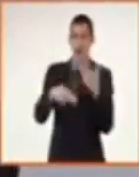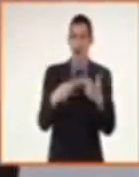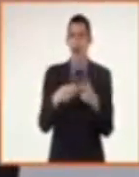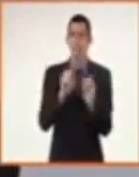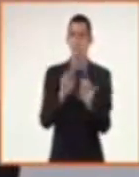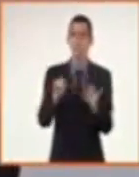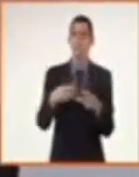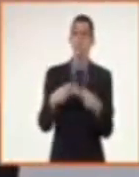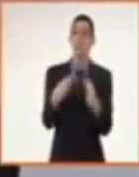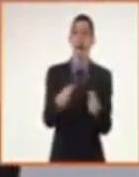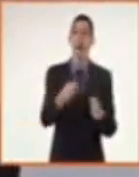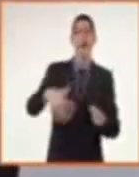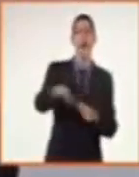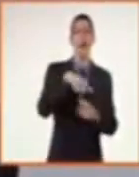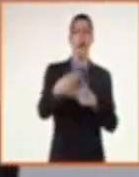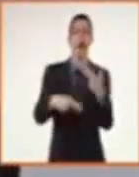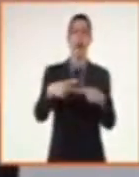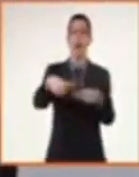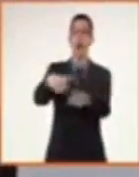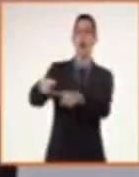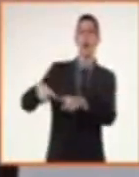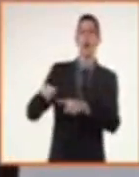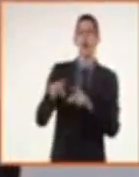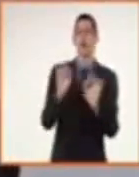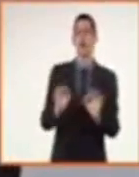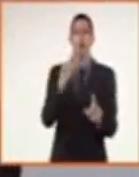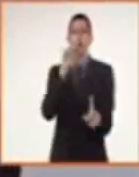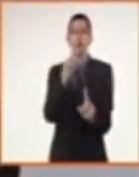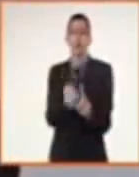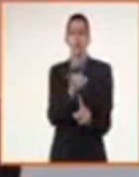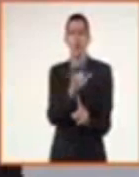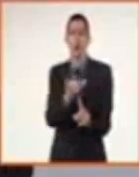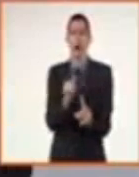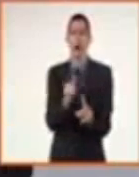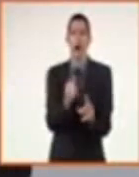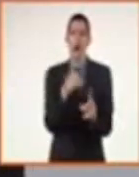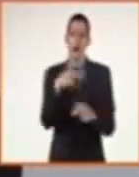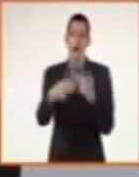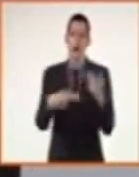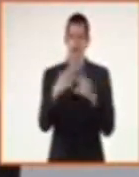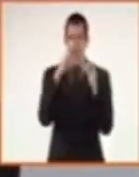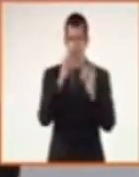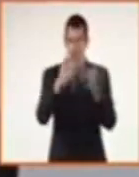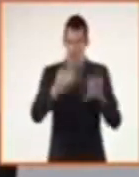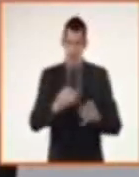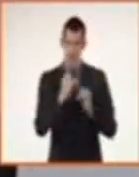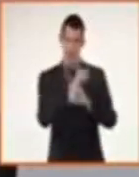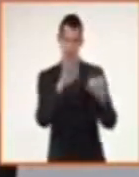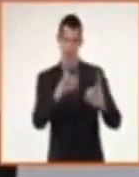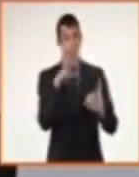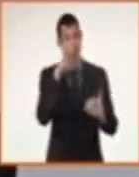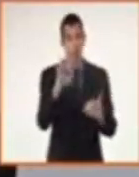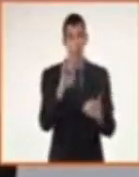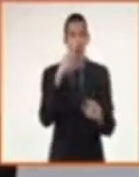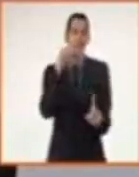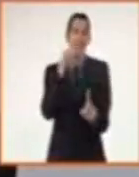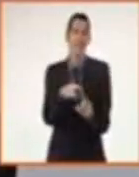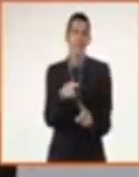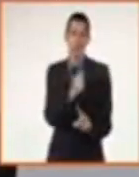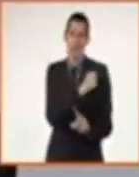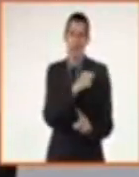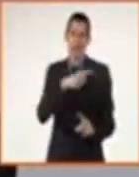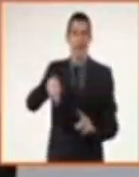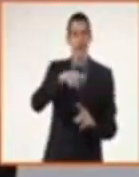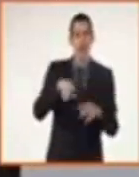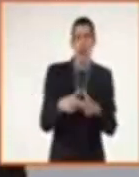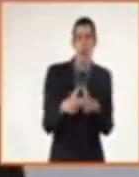que el mensaje fundamental era llamar a la abstención, a desconocer el régimen, como dicen ellos, a desconocer el sistema